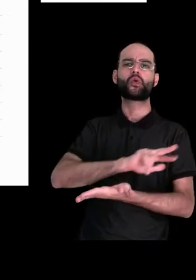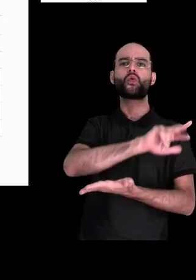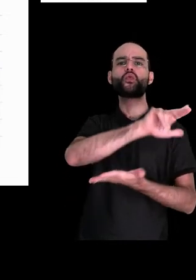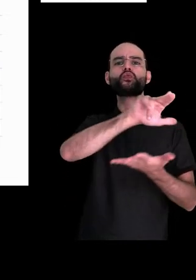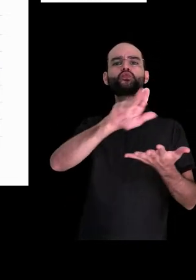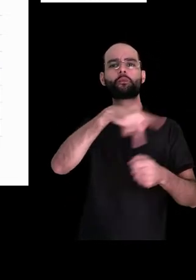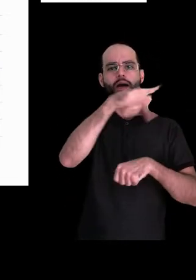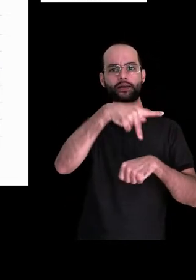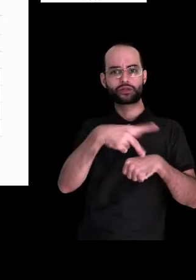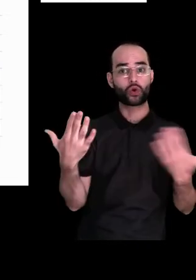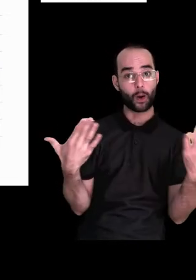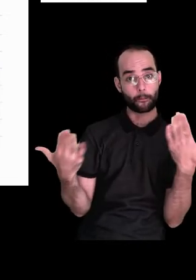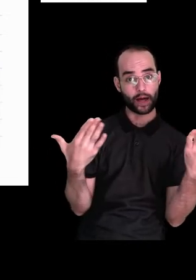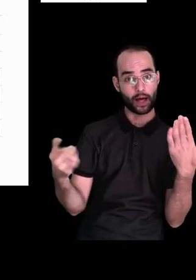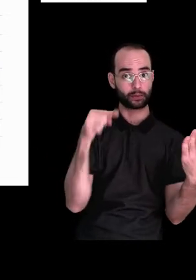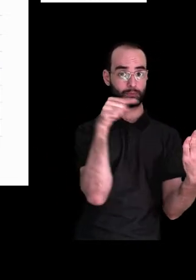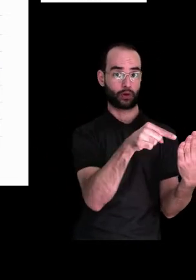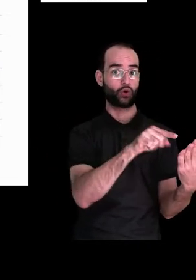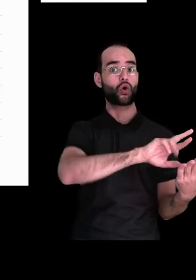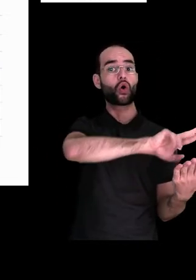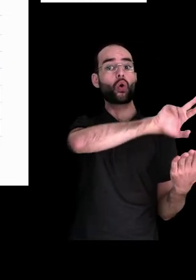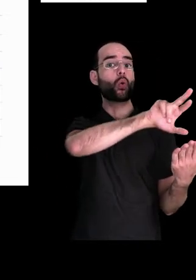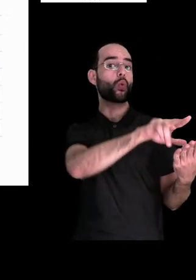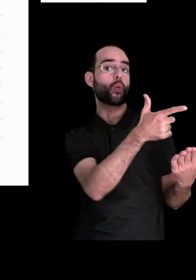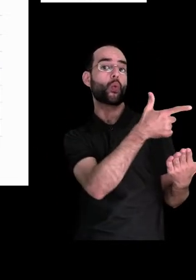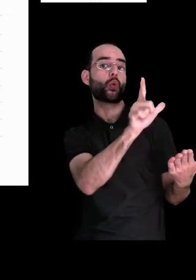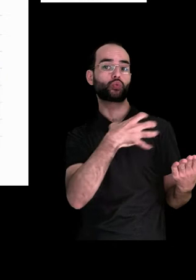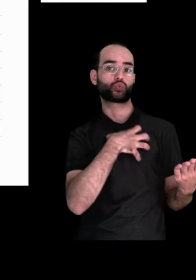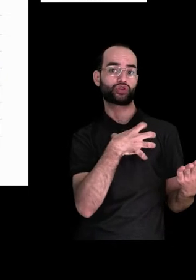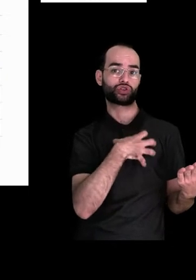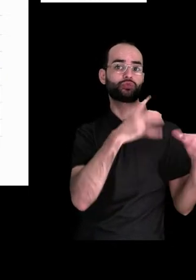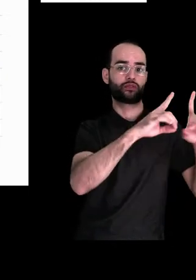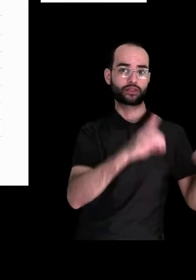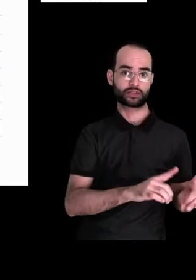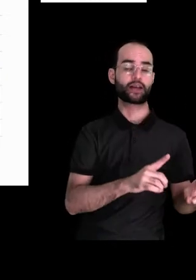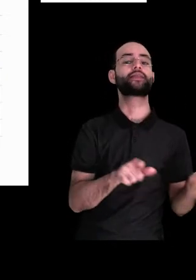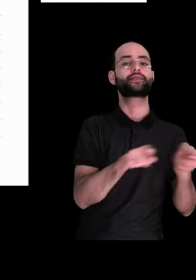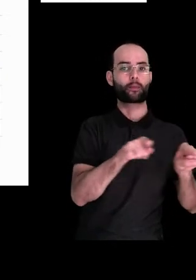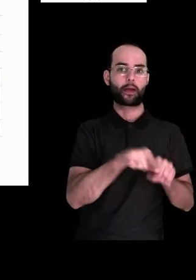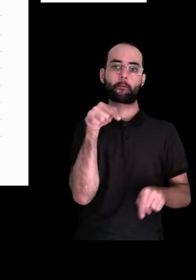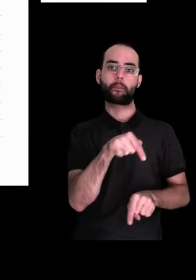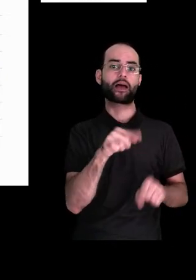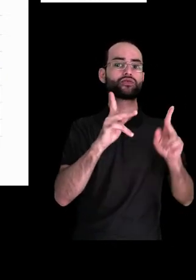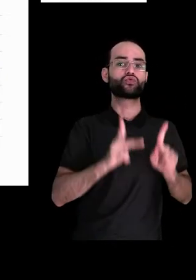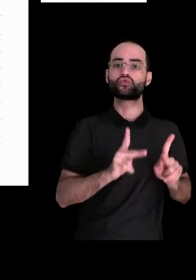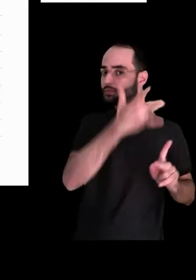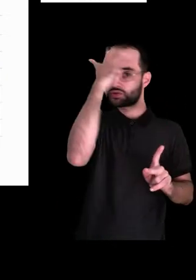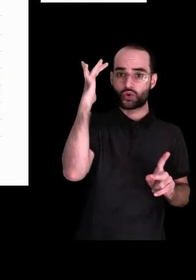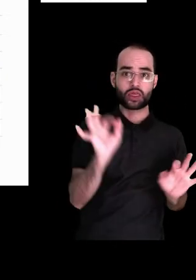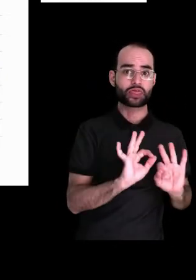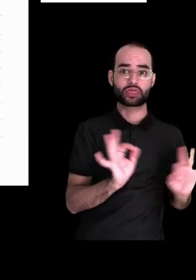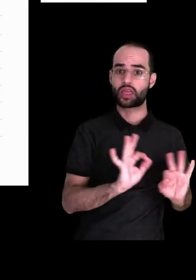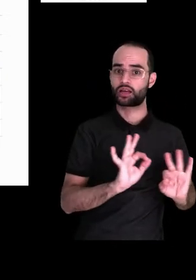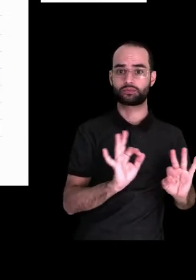o sin discapacidades. Seguido de un gráfico que a nivel del eje vertical tiene los porcentajes